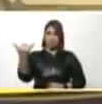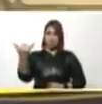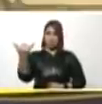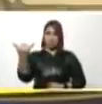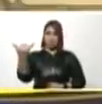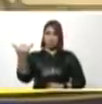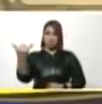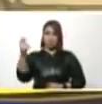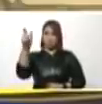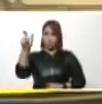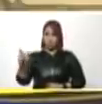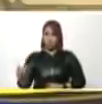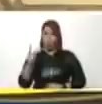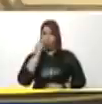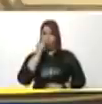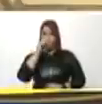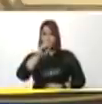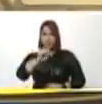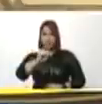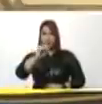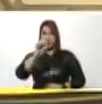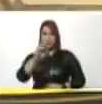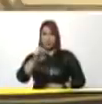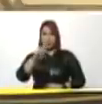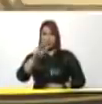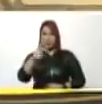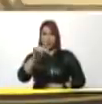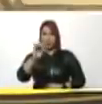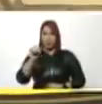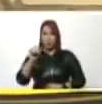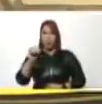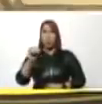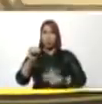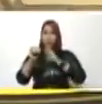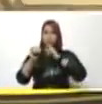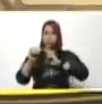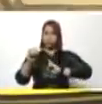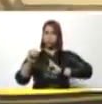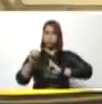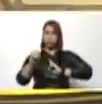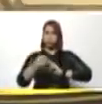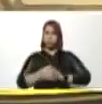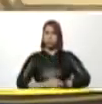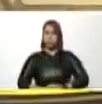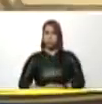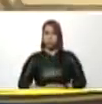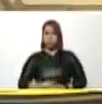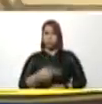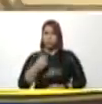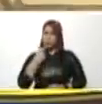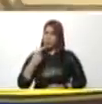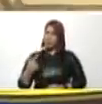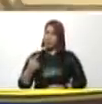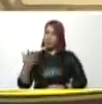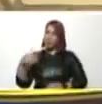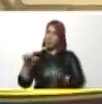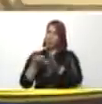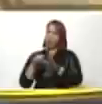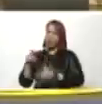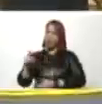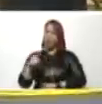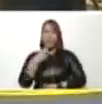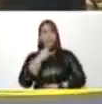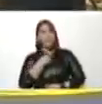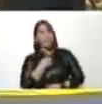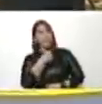a Sergio Garrido, me contestó y le dije, Sergio, ¿dónde estás? Y él me dijo,